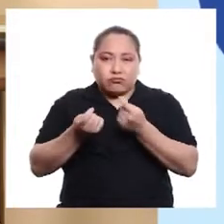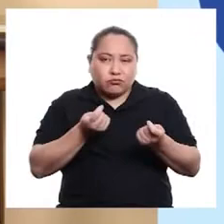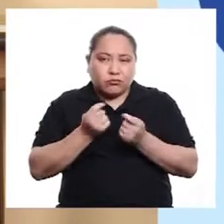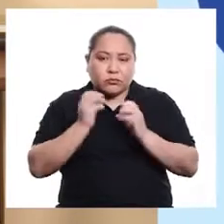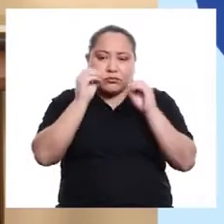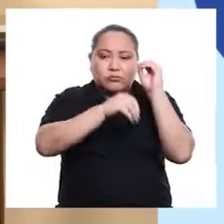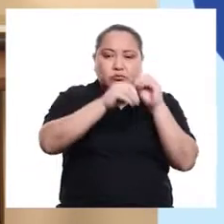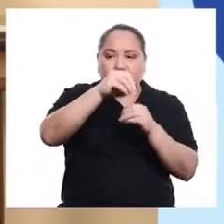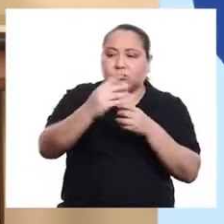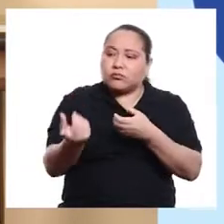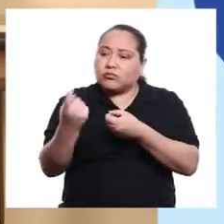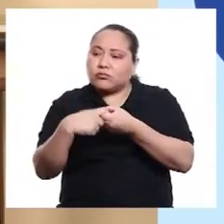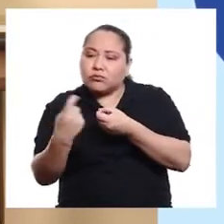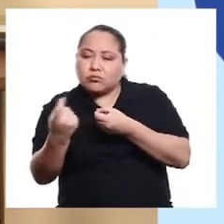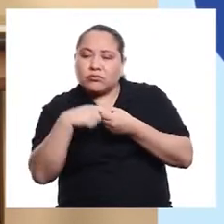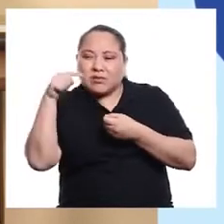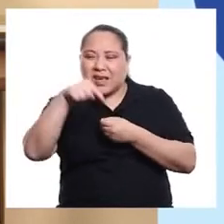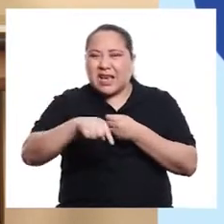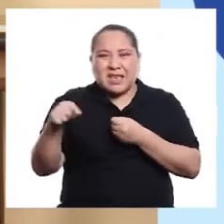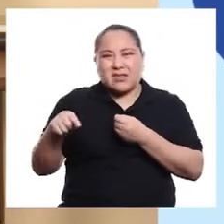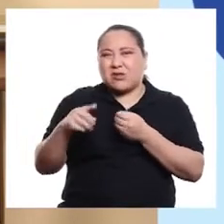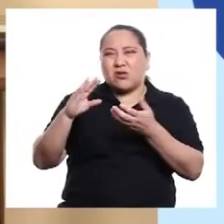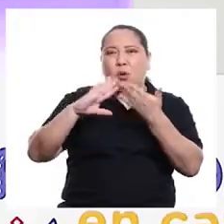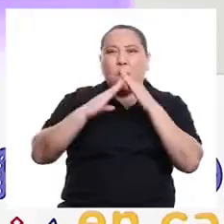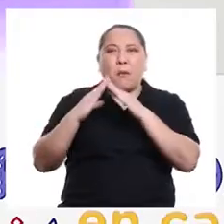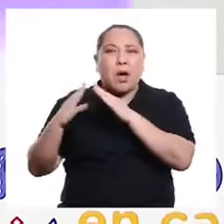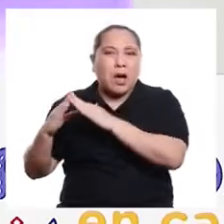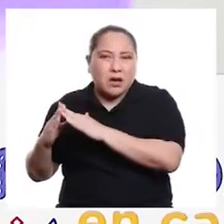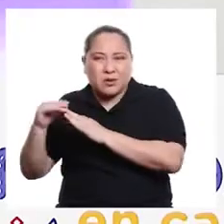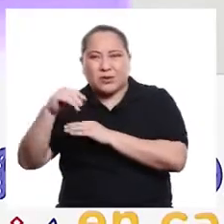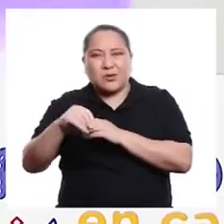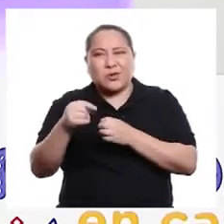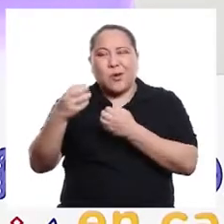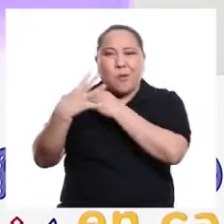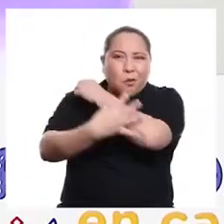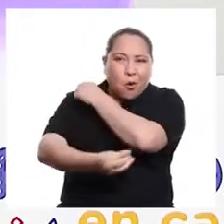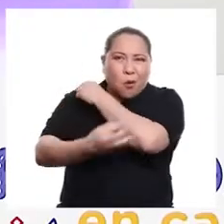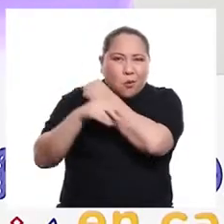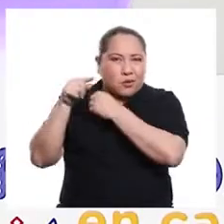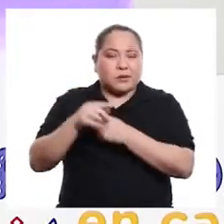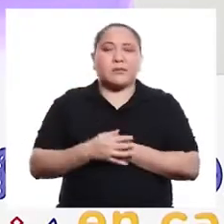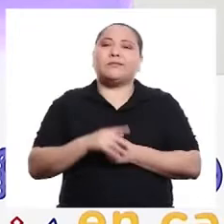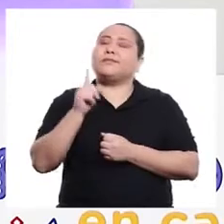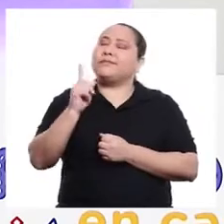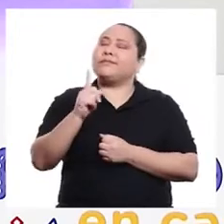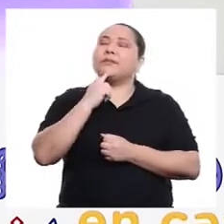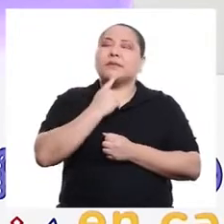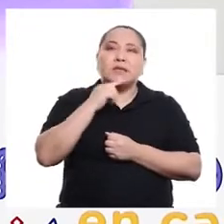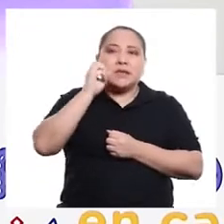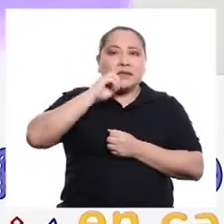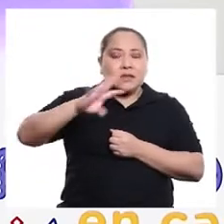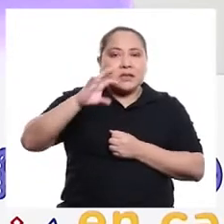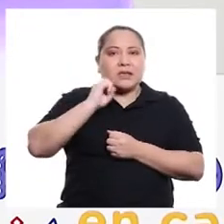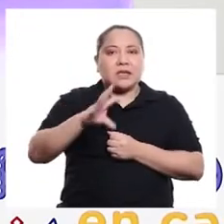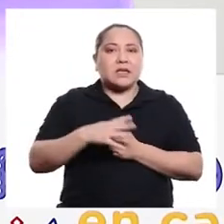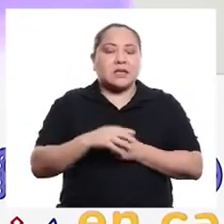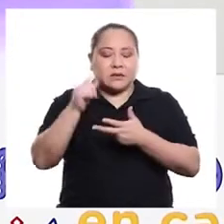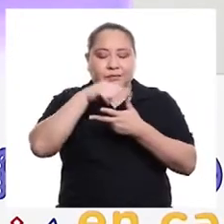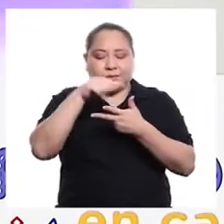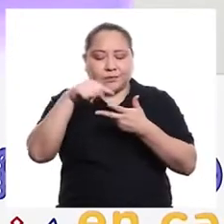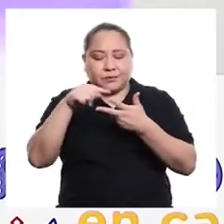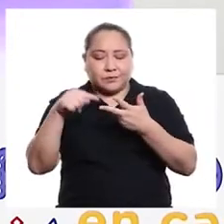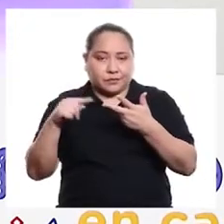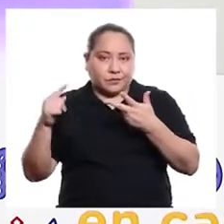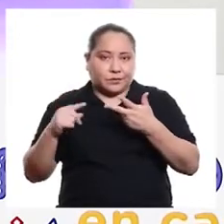los barrios en condiciones de marginalidad. Entonces, podemos decir que este tema gira alrededor de estos tres ejes: